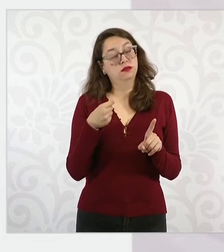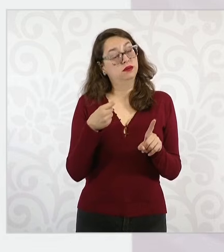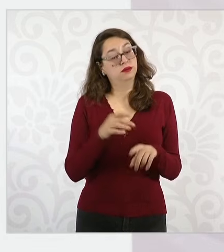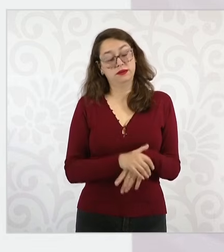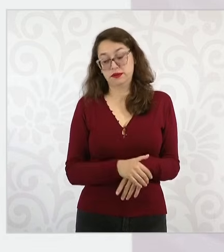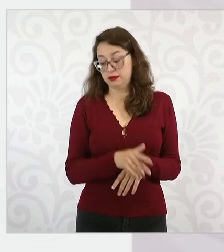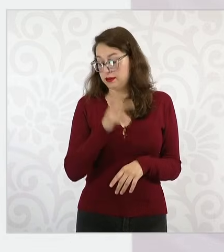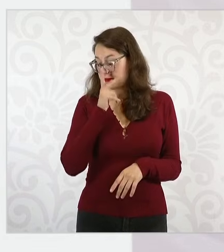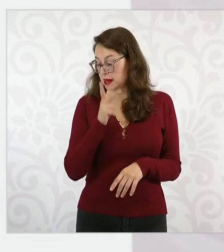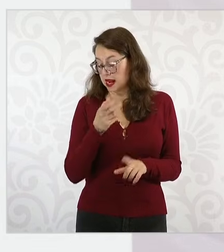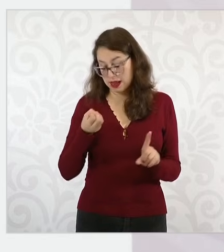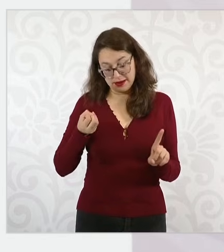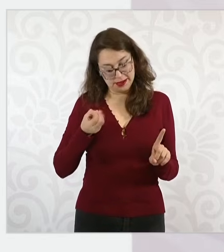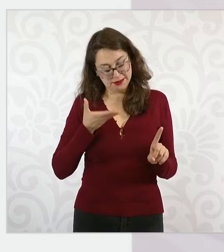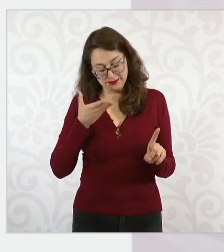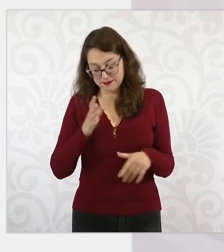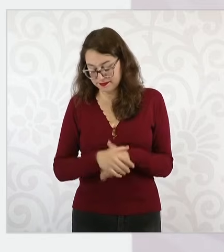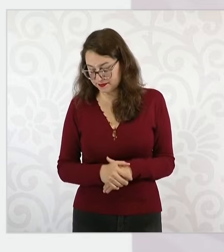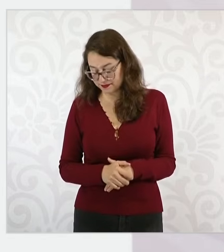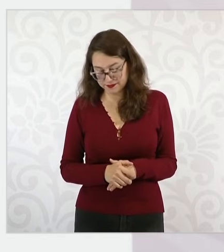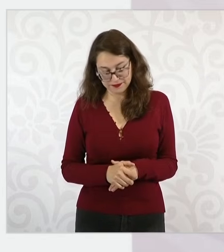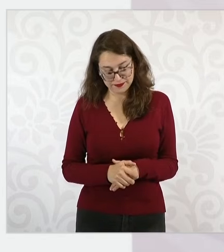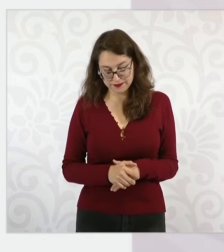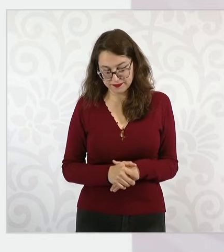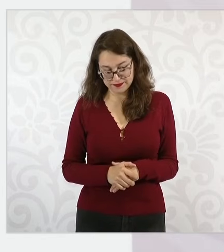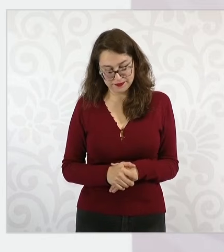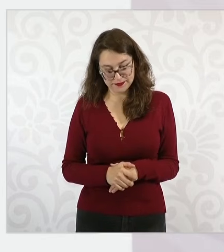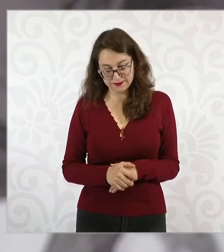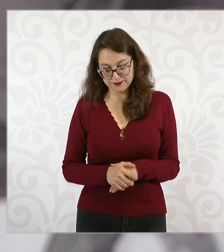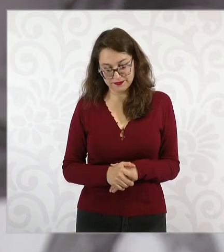no sé qué de objetivo,